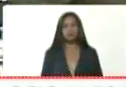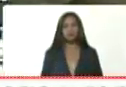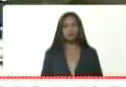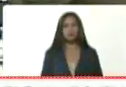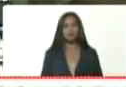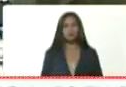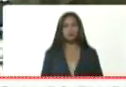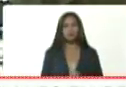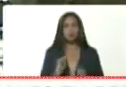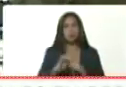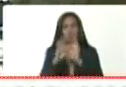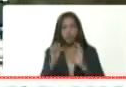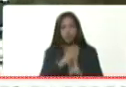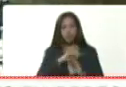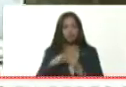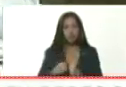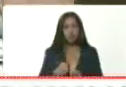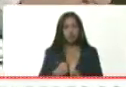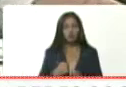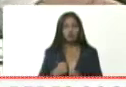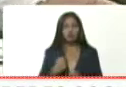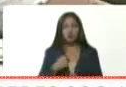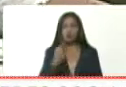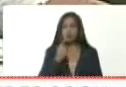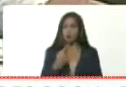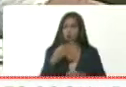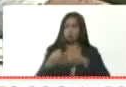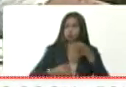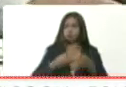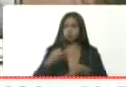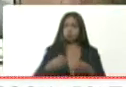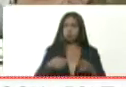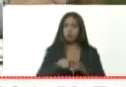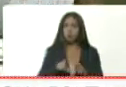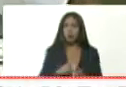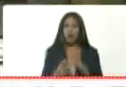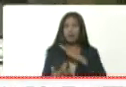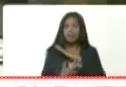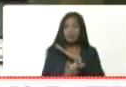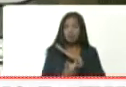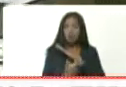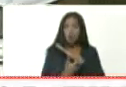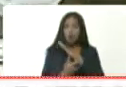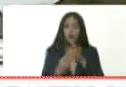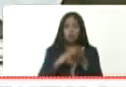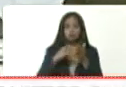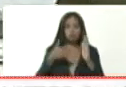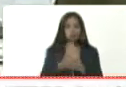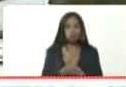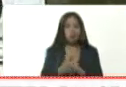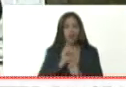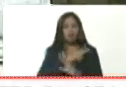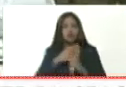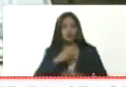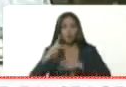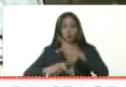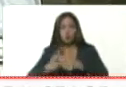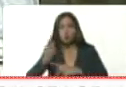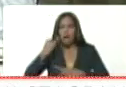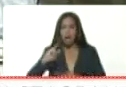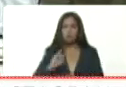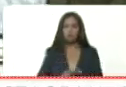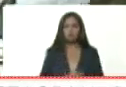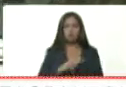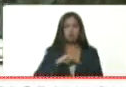así que tenemos en lo que yo digo la tecnología la industria las fuerzas productivas existen ahora